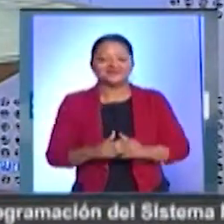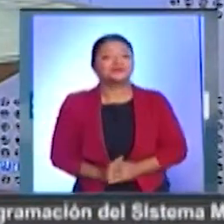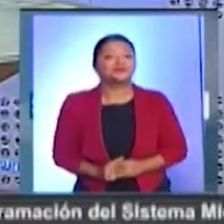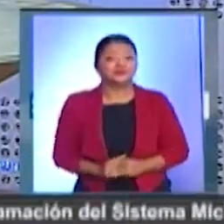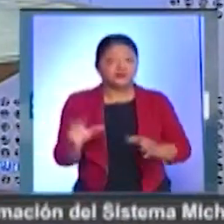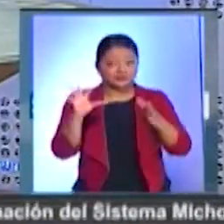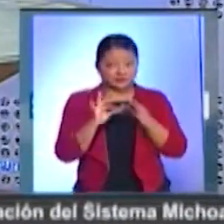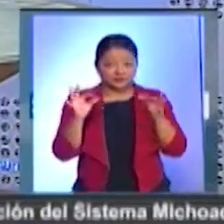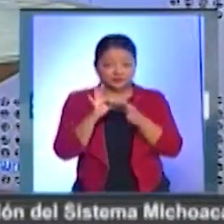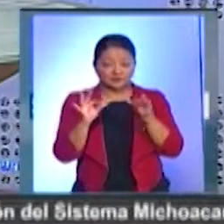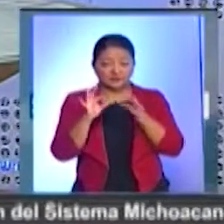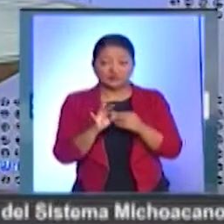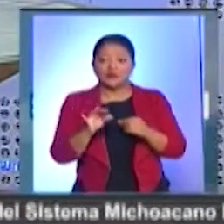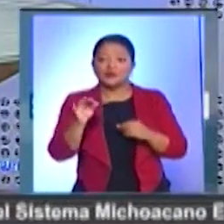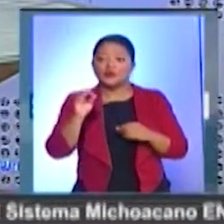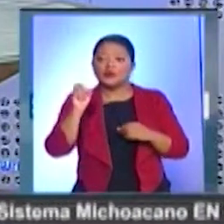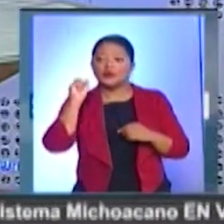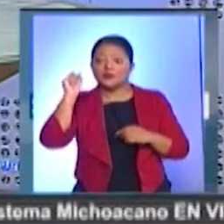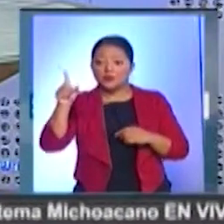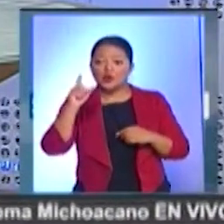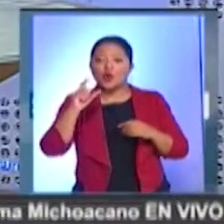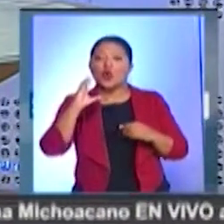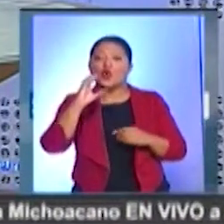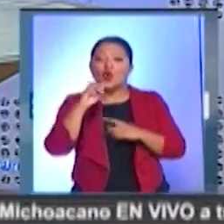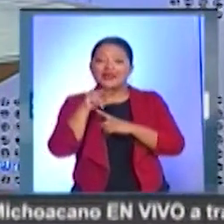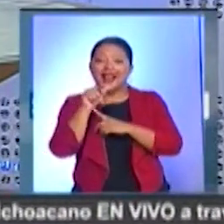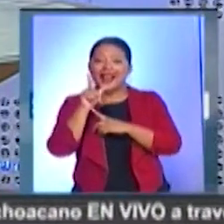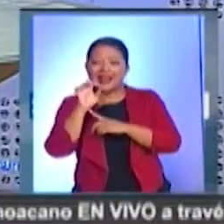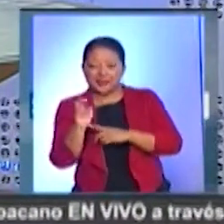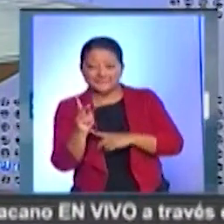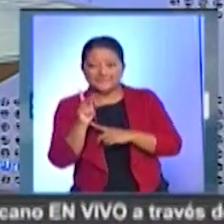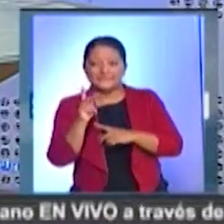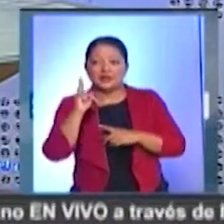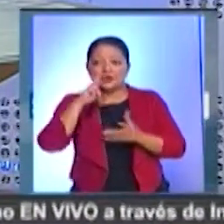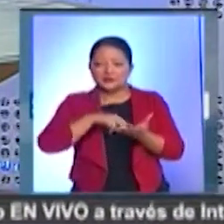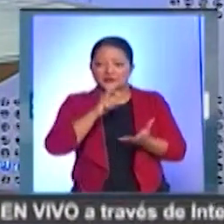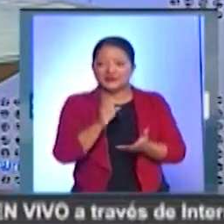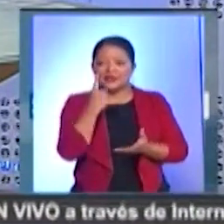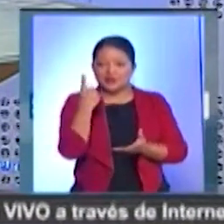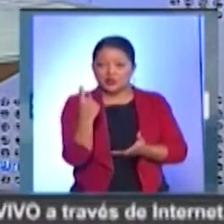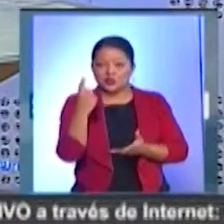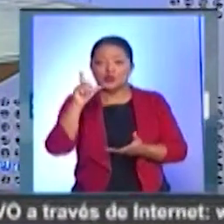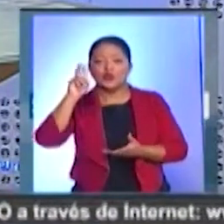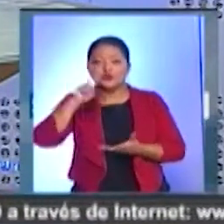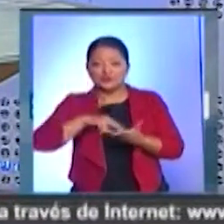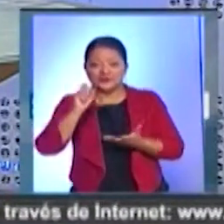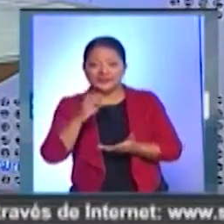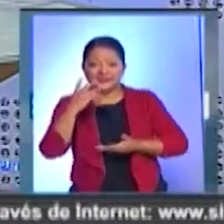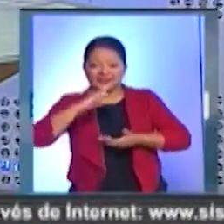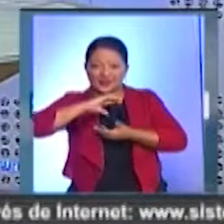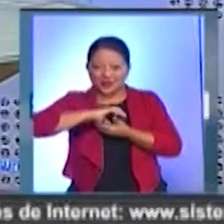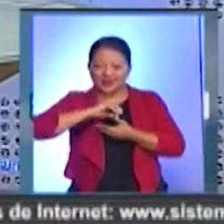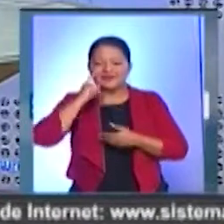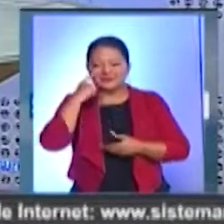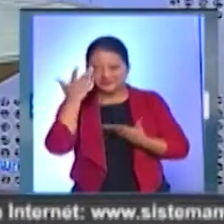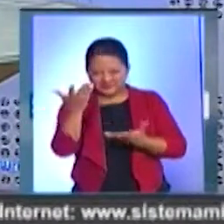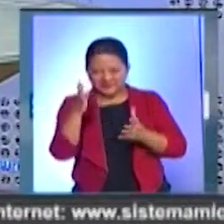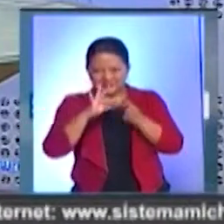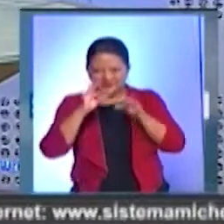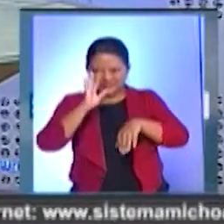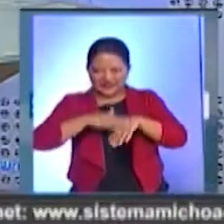que el conalep michoacán inició un nuevo ciclo escolar 2021-2022 estrenando un auditorio los